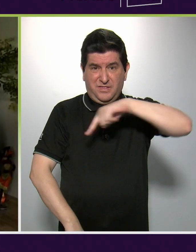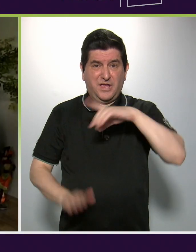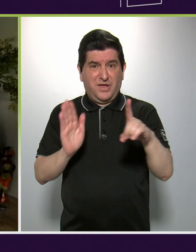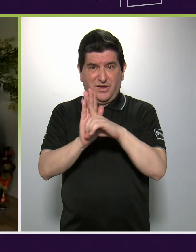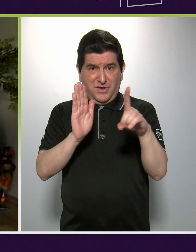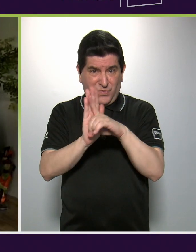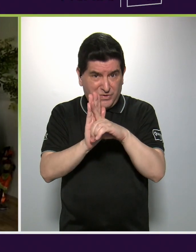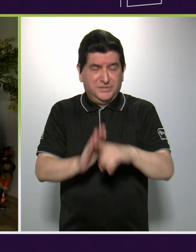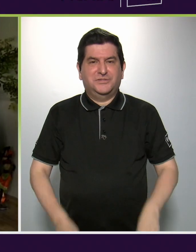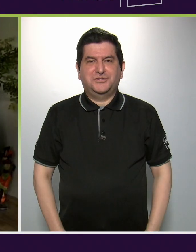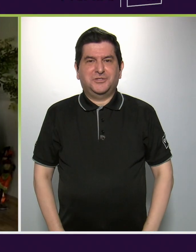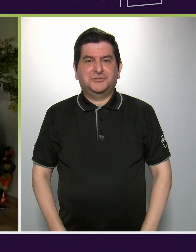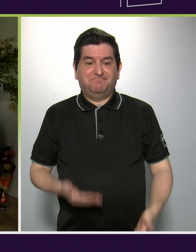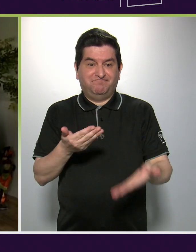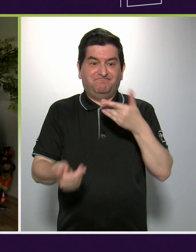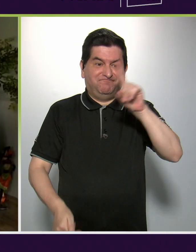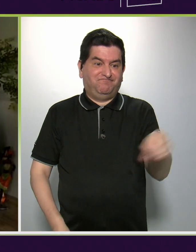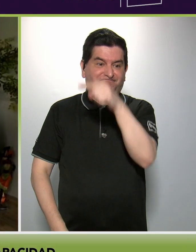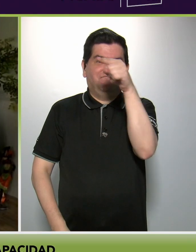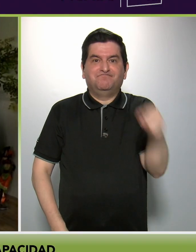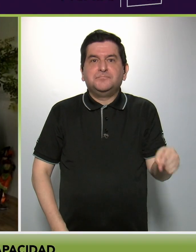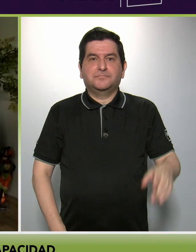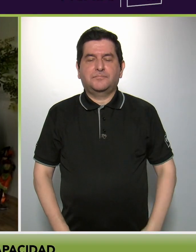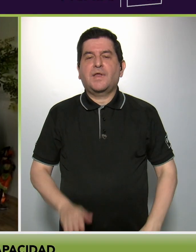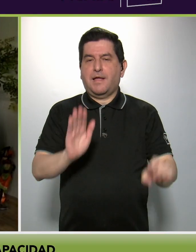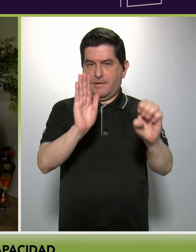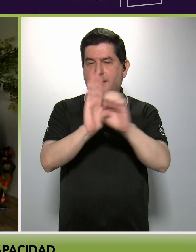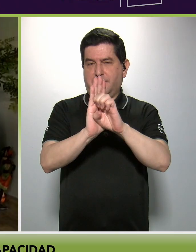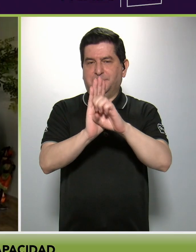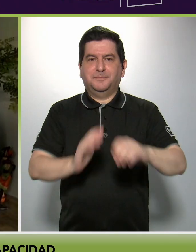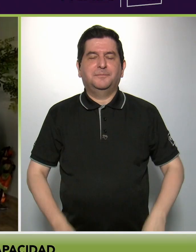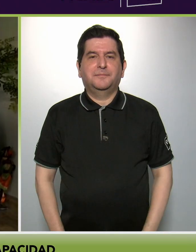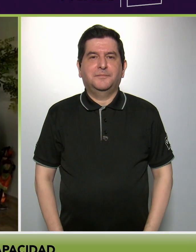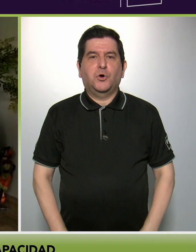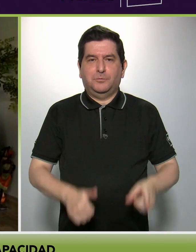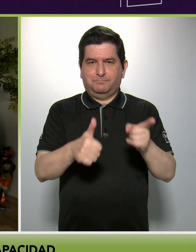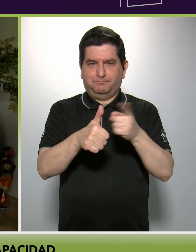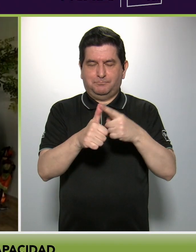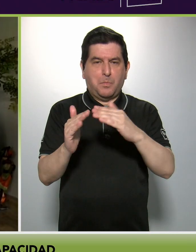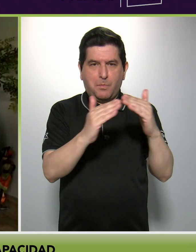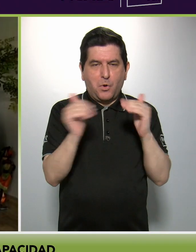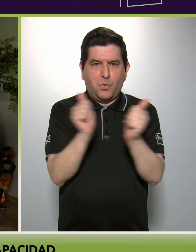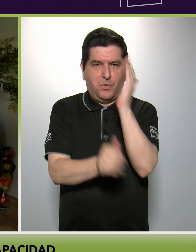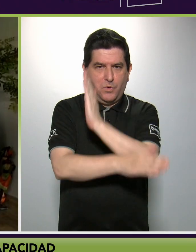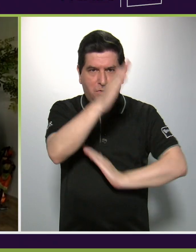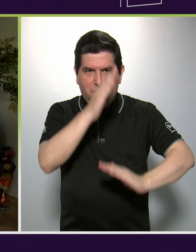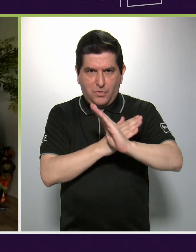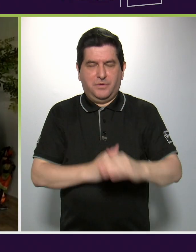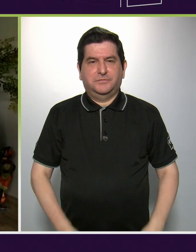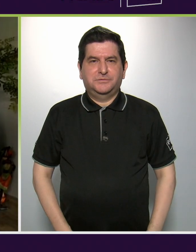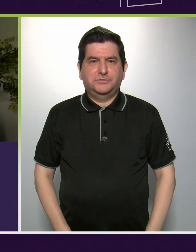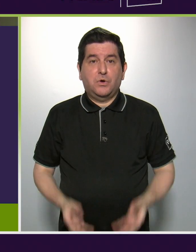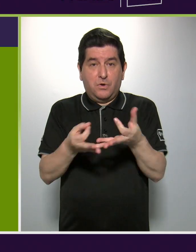ejemplo, en primer lugar, la población con discapacidad ocupa un importante número, ¿verdad? Dentro de los datos poblacionales,